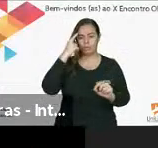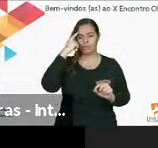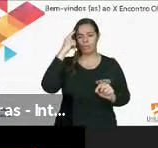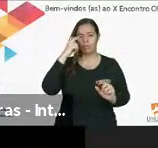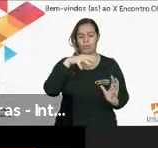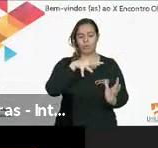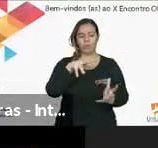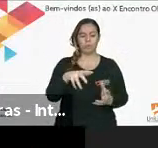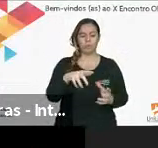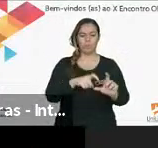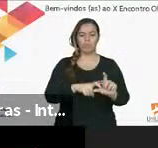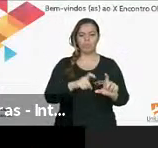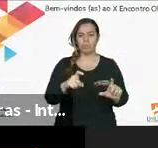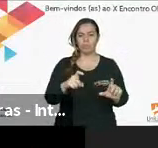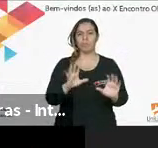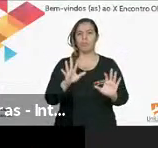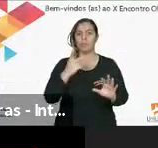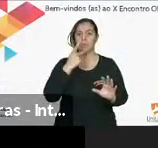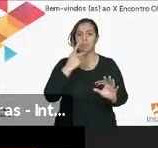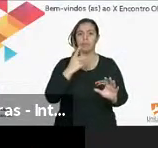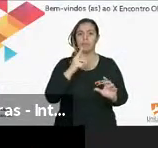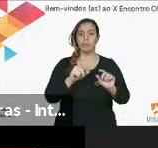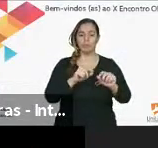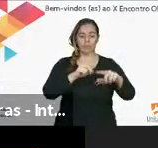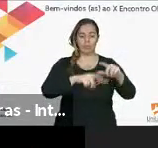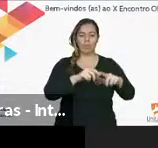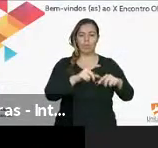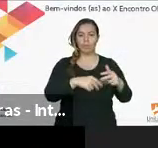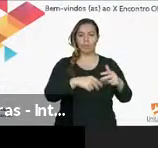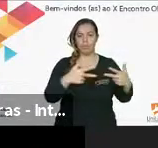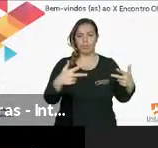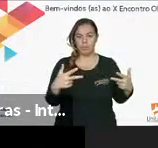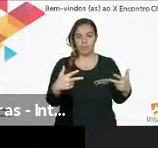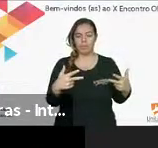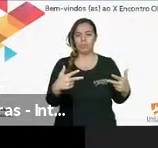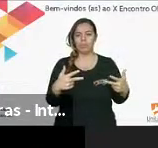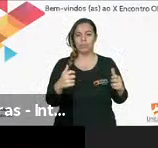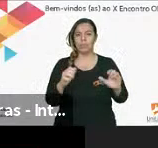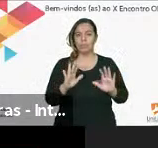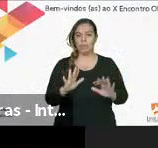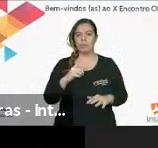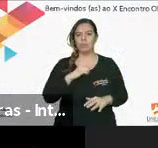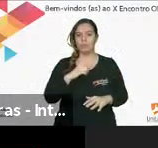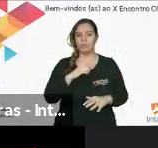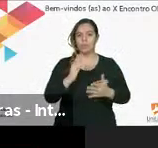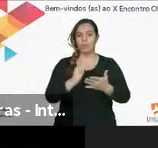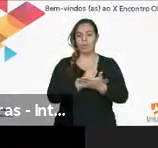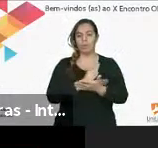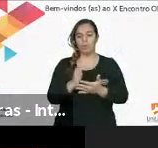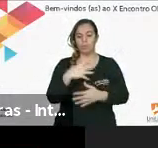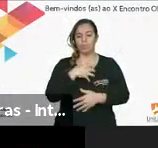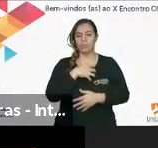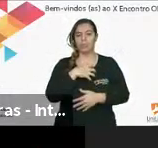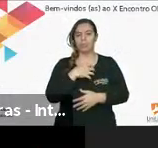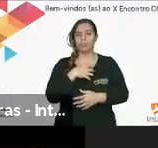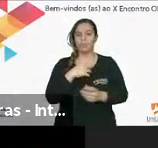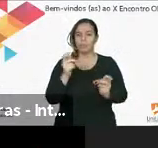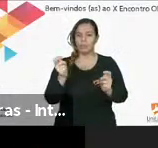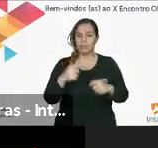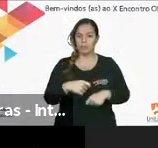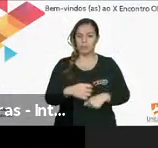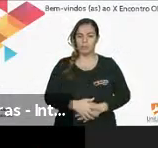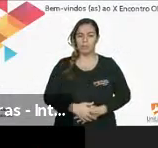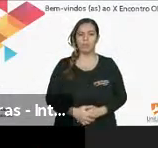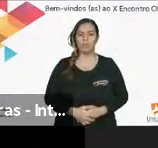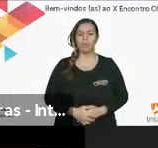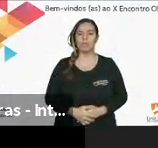independiente, un mundo objetivo aquí, objetos, que de alguna manera son adquiridos por este